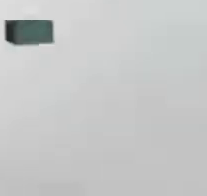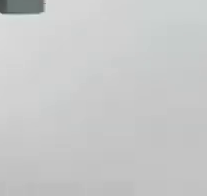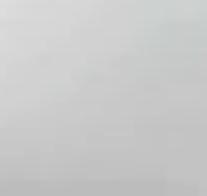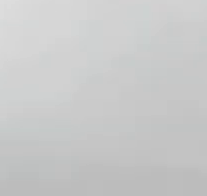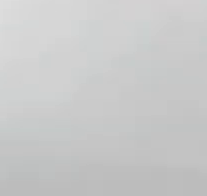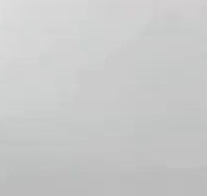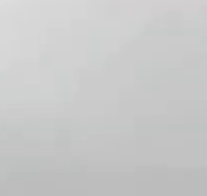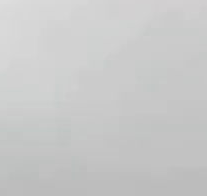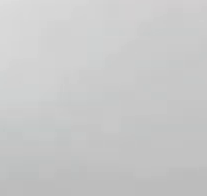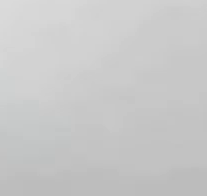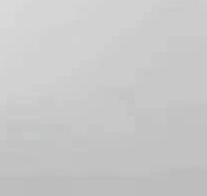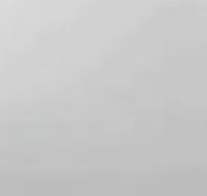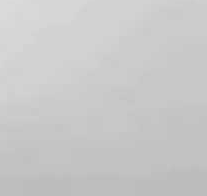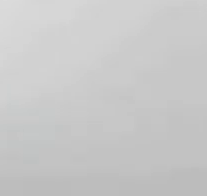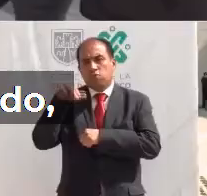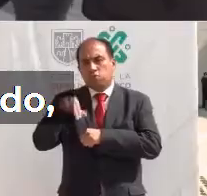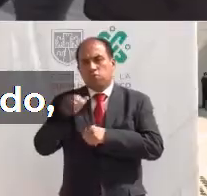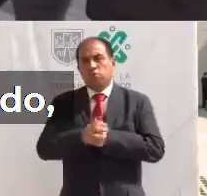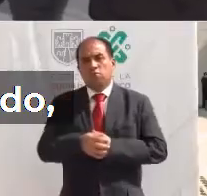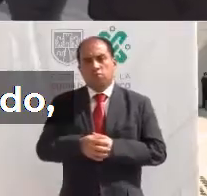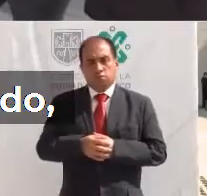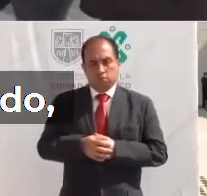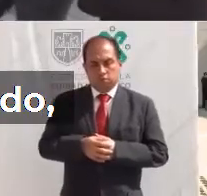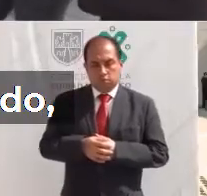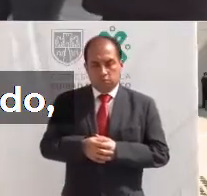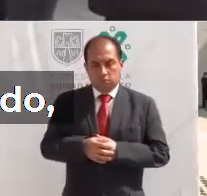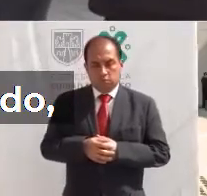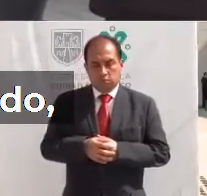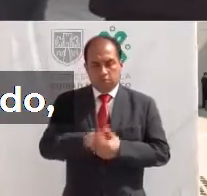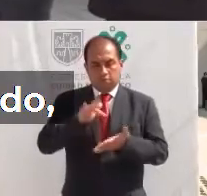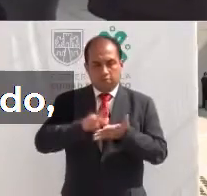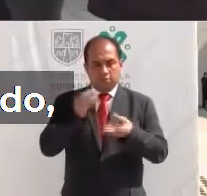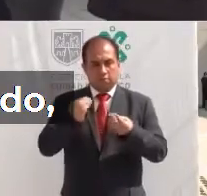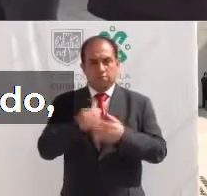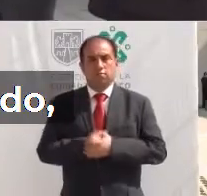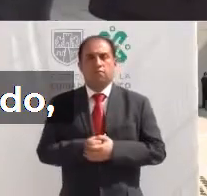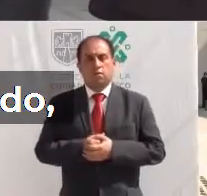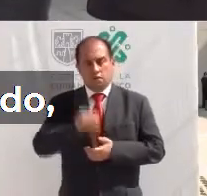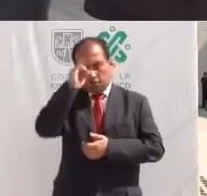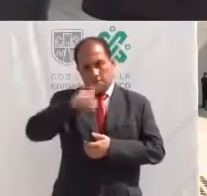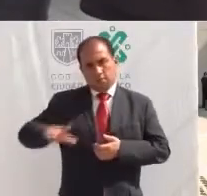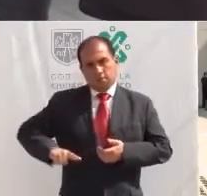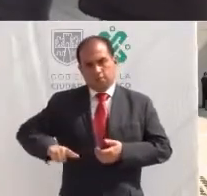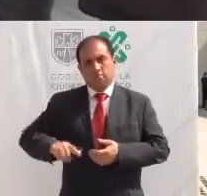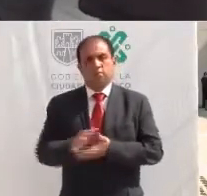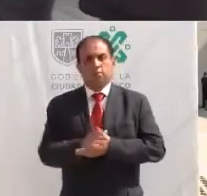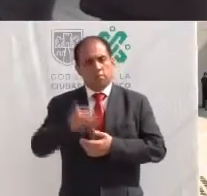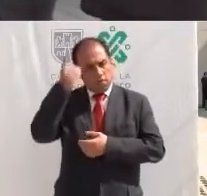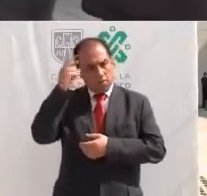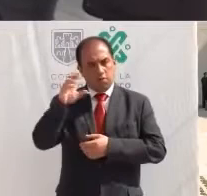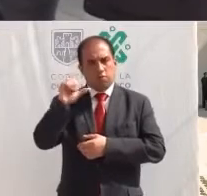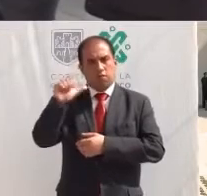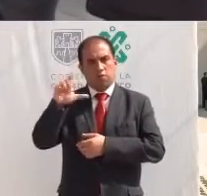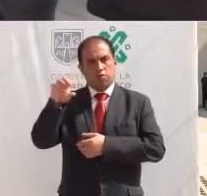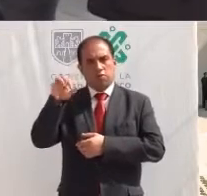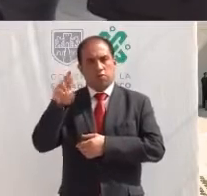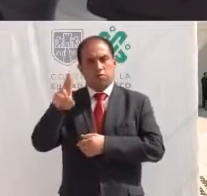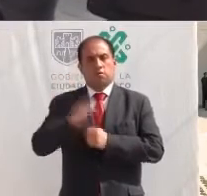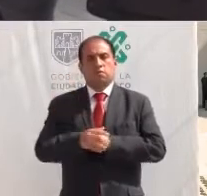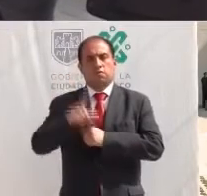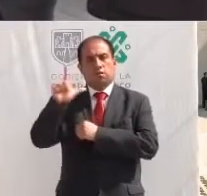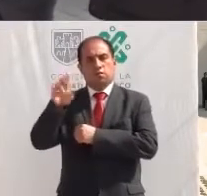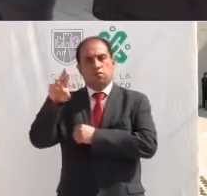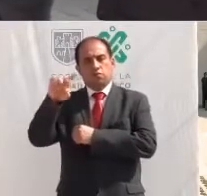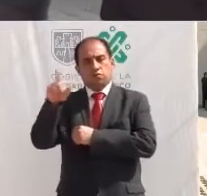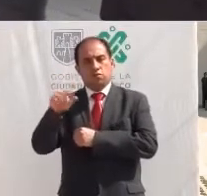ins informa el director general de links maestro psoe robledo anunció que en los próximos días llegarán de